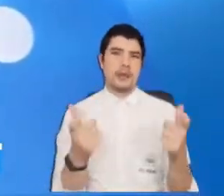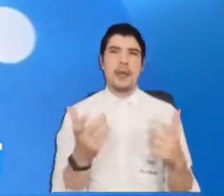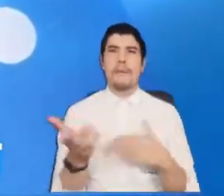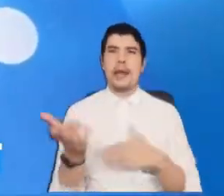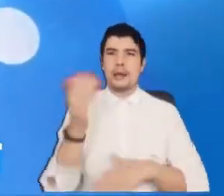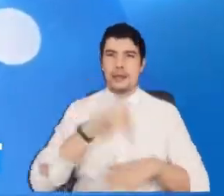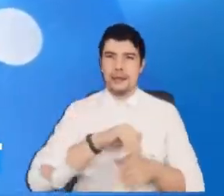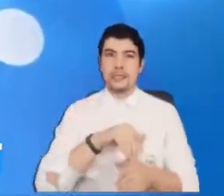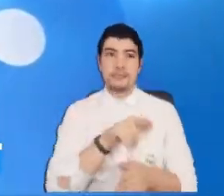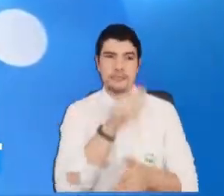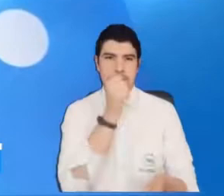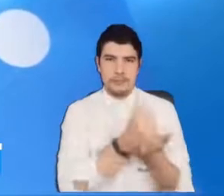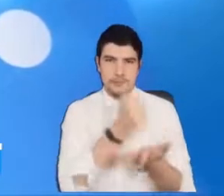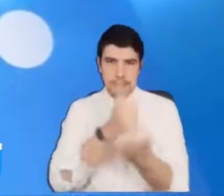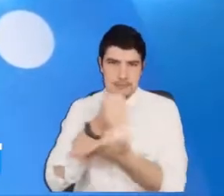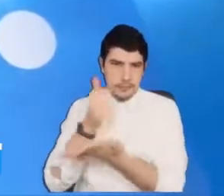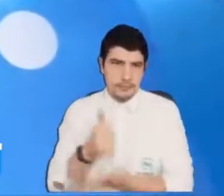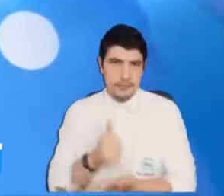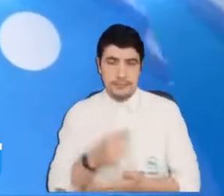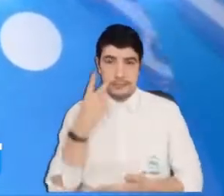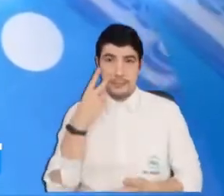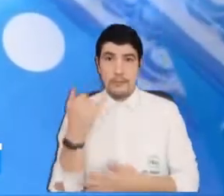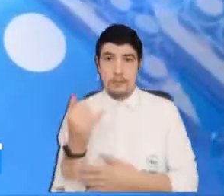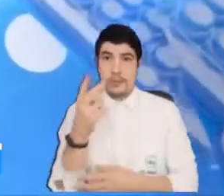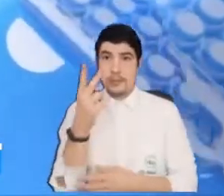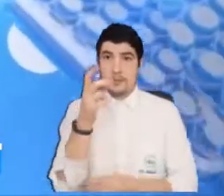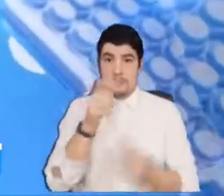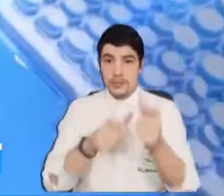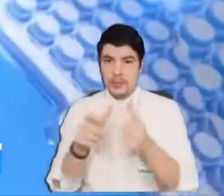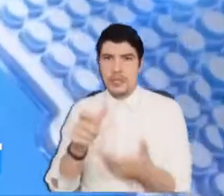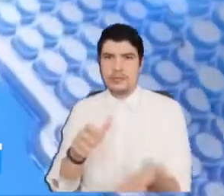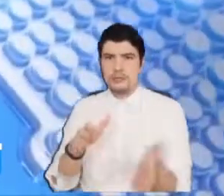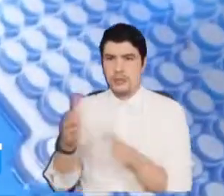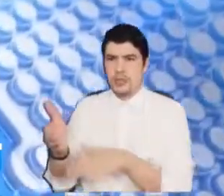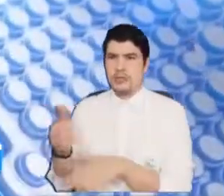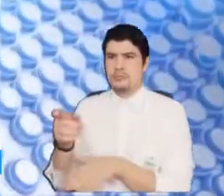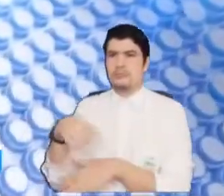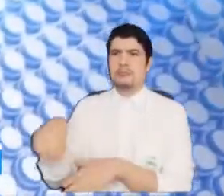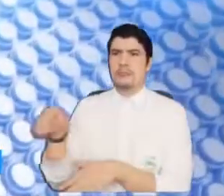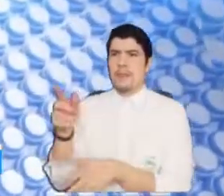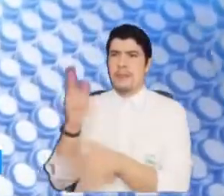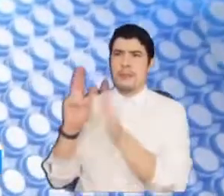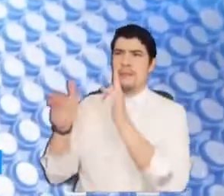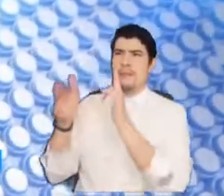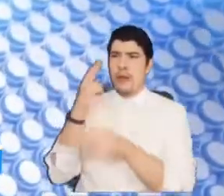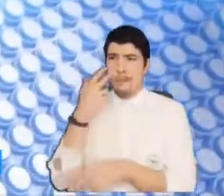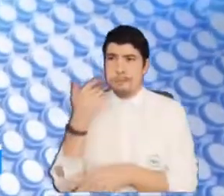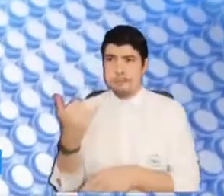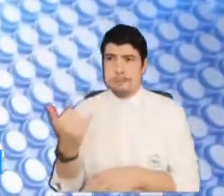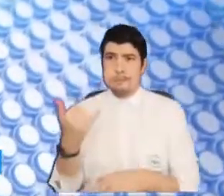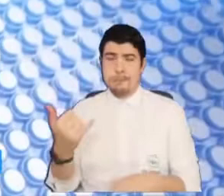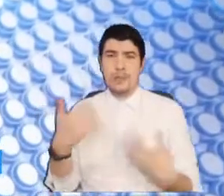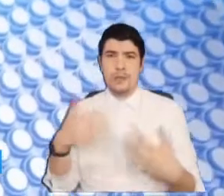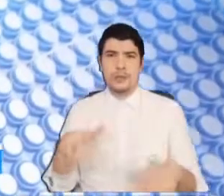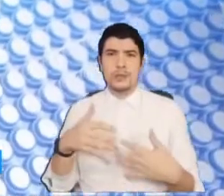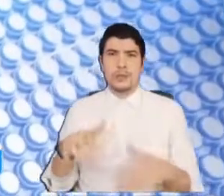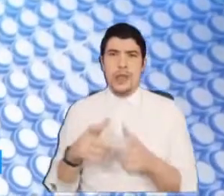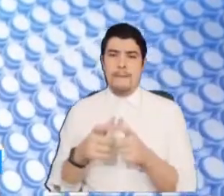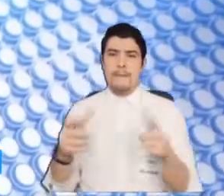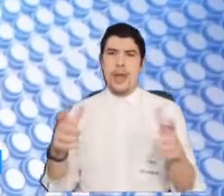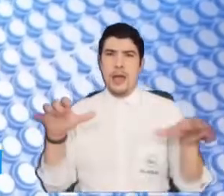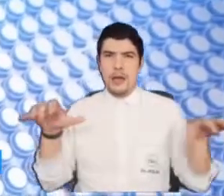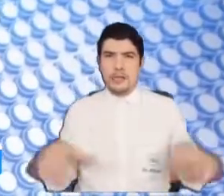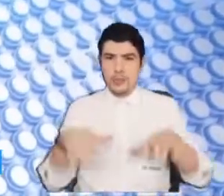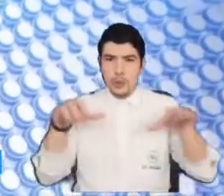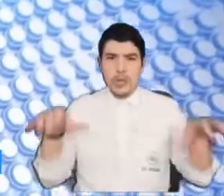epicentros de los asesinatos. Dos personas fueron baleadas y tres más resultaron heridas. Allí, según la comunidad, viene aumentando la criminalidad al parecer